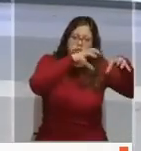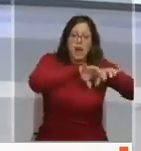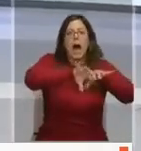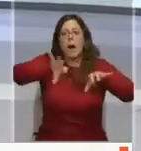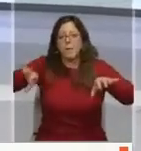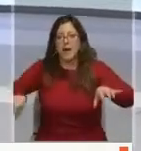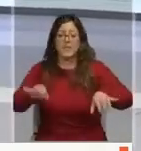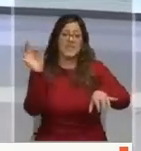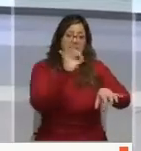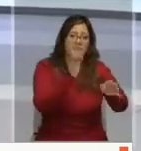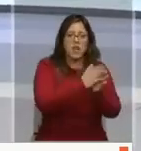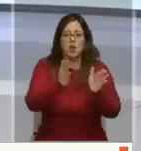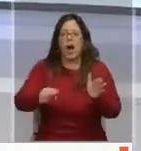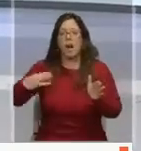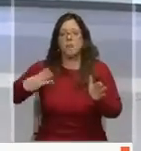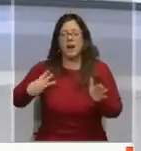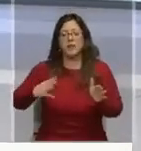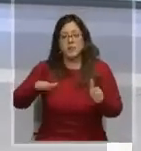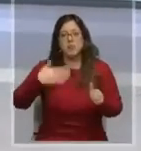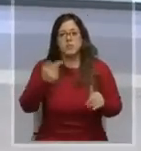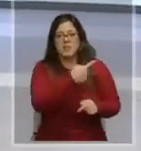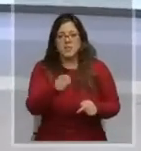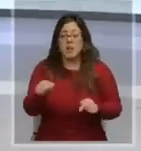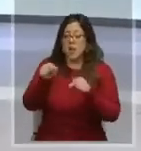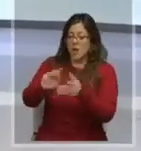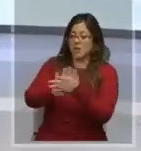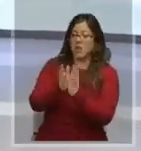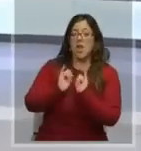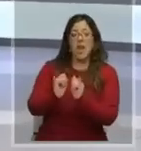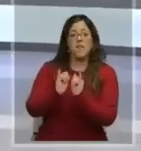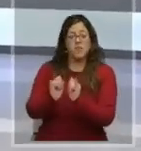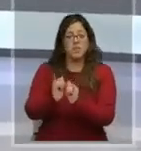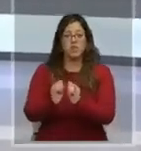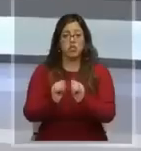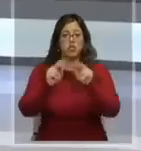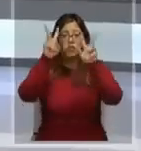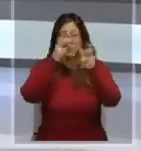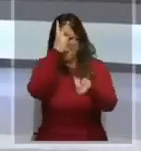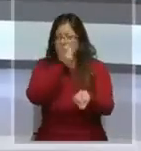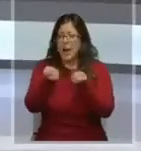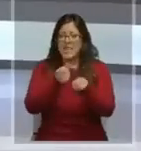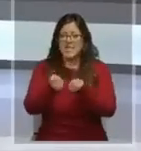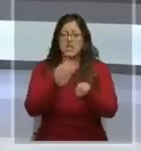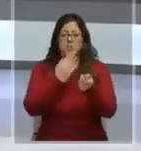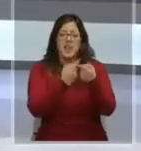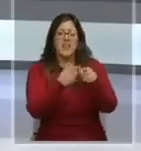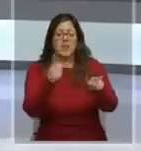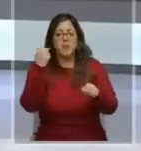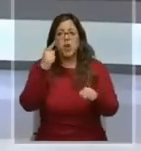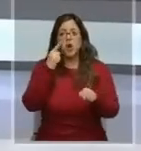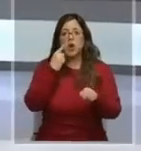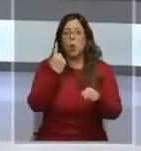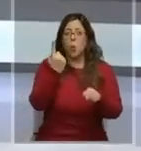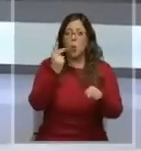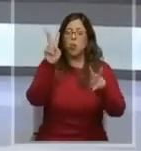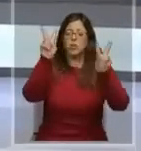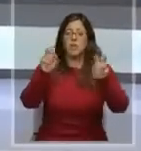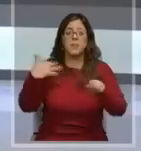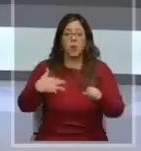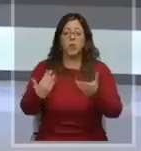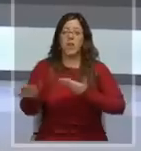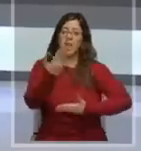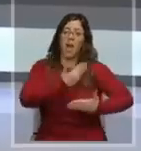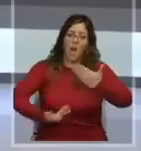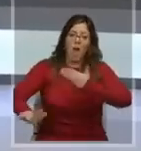martes de la próxima semana. Ahí están entonces todos los datos, las similitudes con el evento anterior, también las diferencias, pero una cosa en común, el